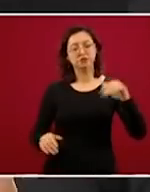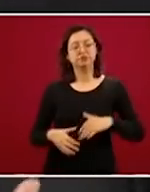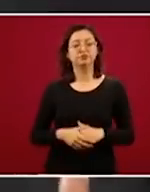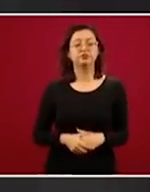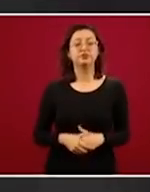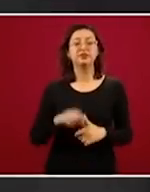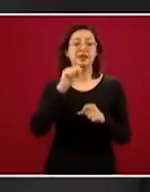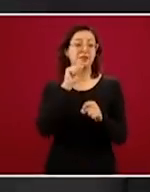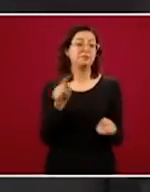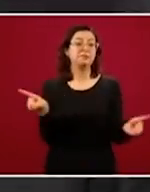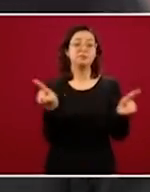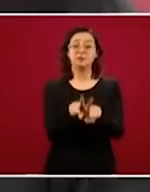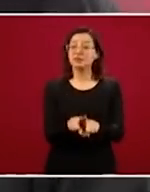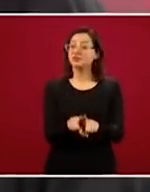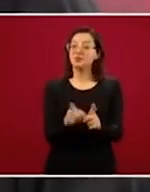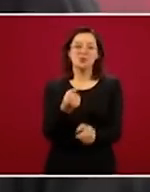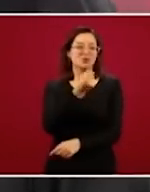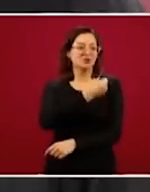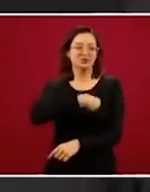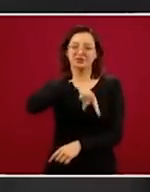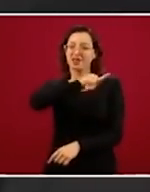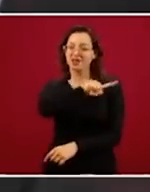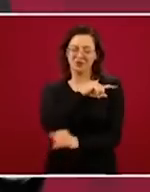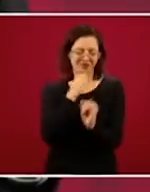lo mismo pasó en salud